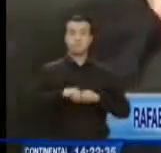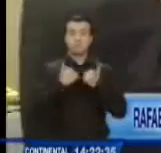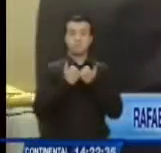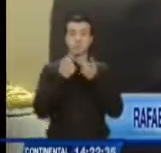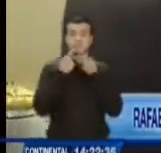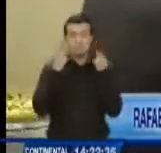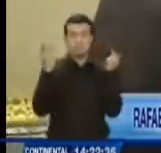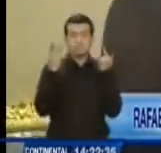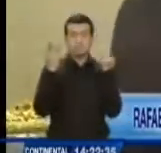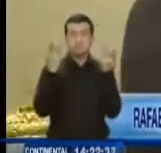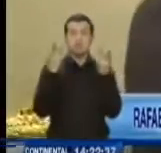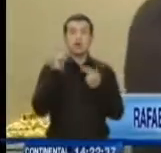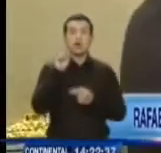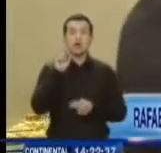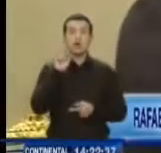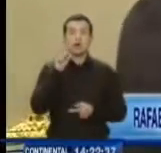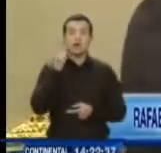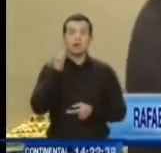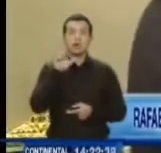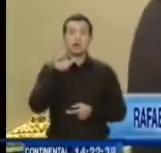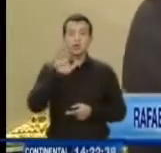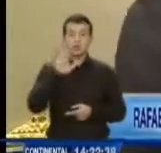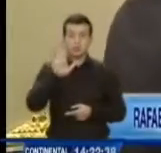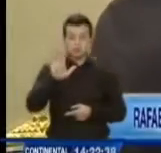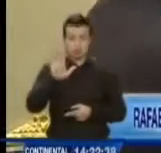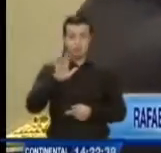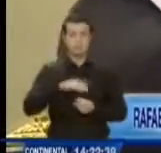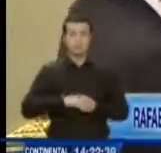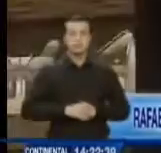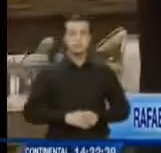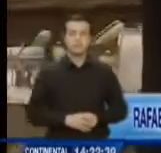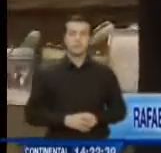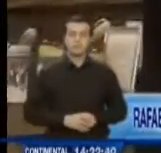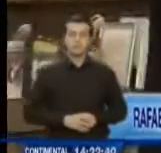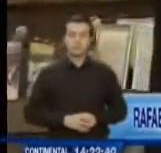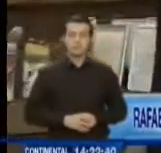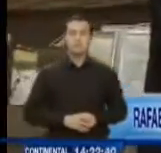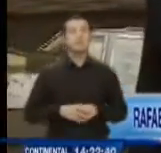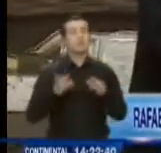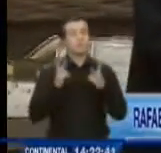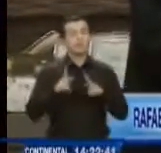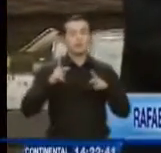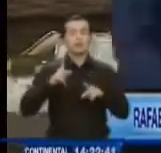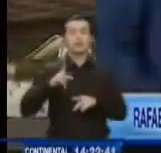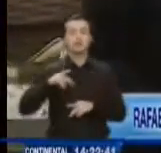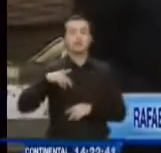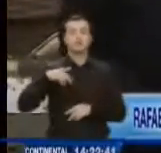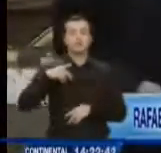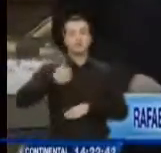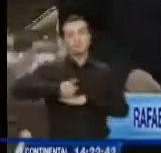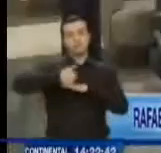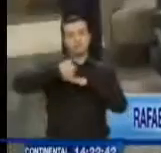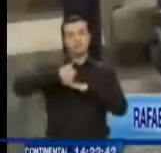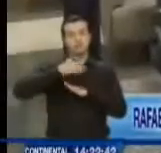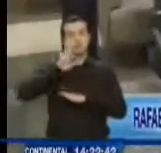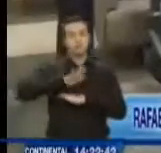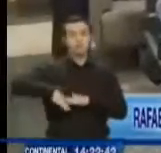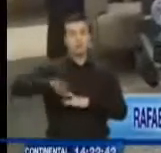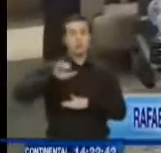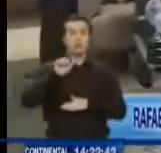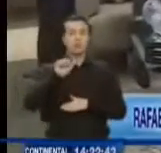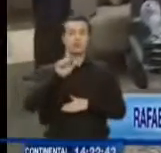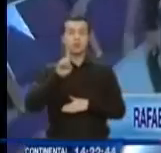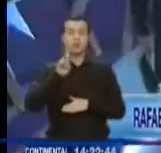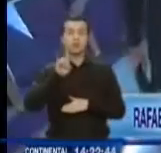popular nacional de argelia mohamed larbi el califa y con el príncipe de la familia real saudí alwalid bin